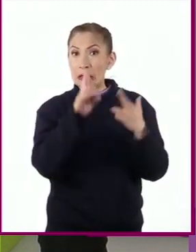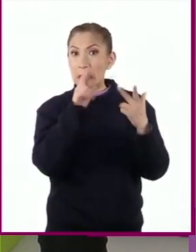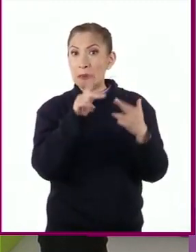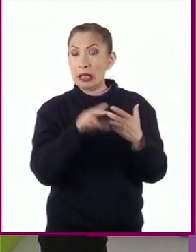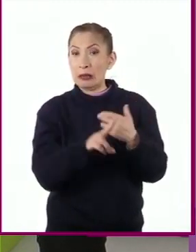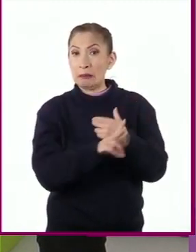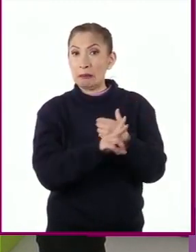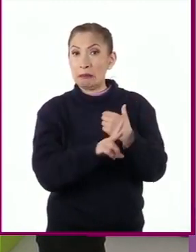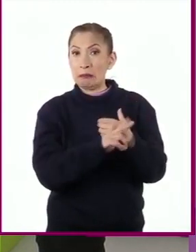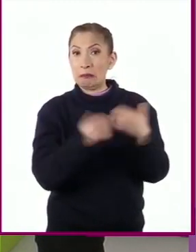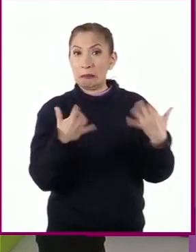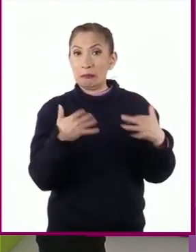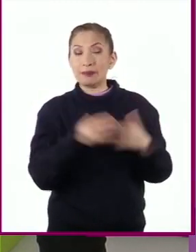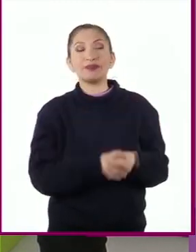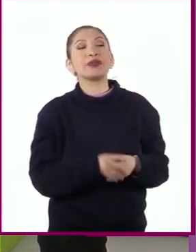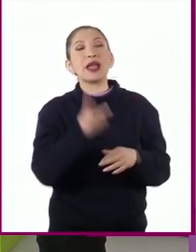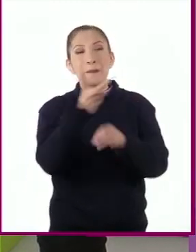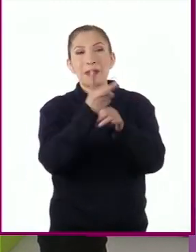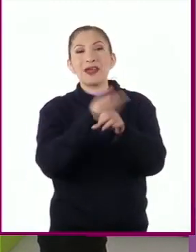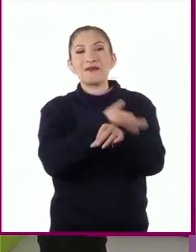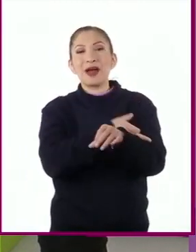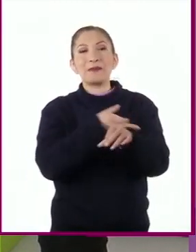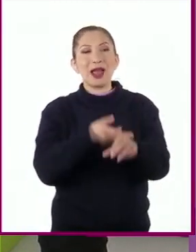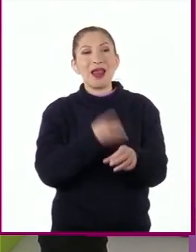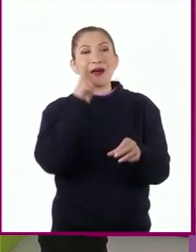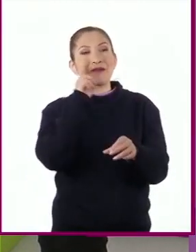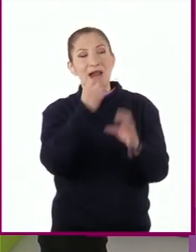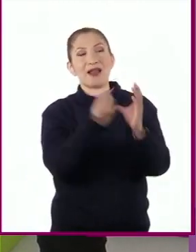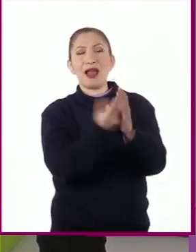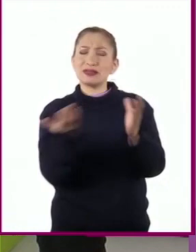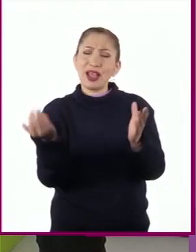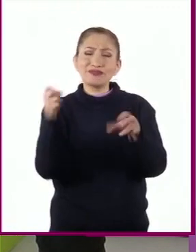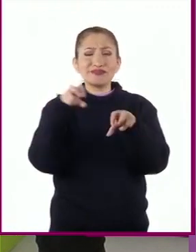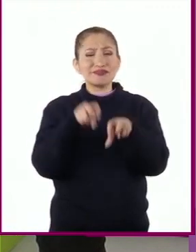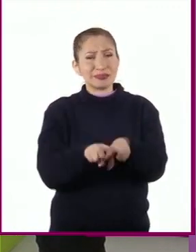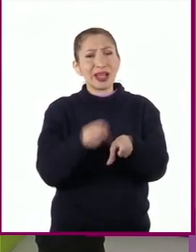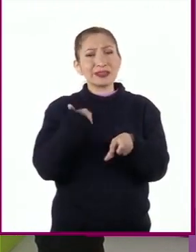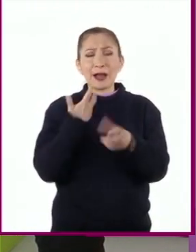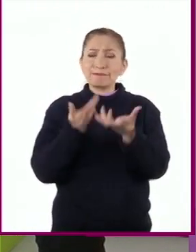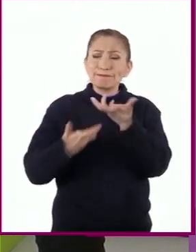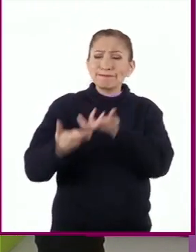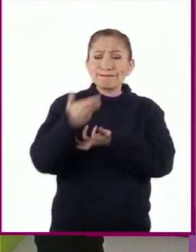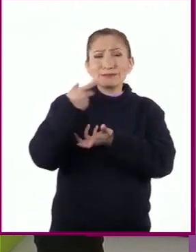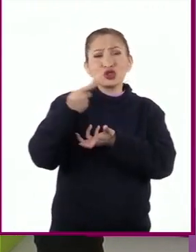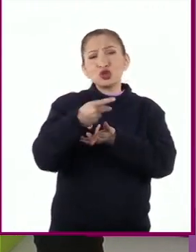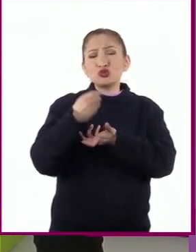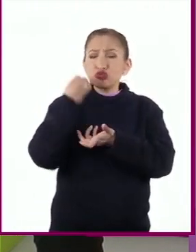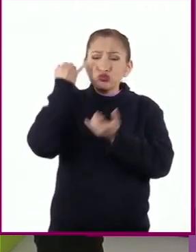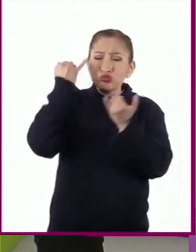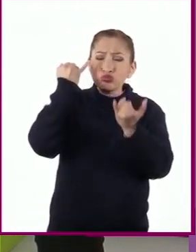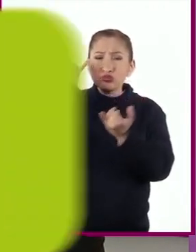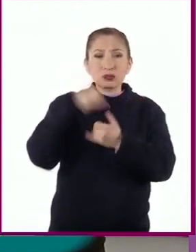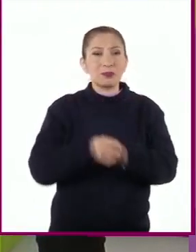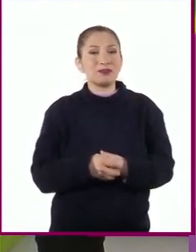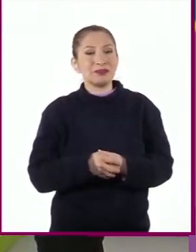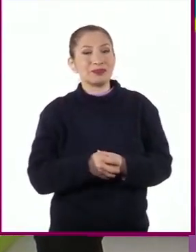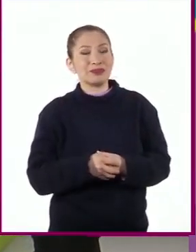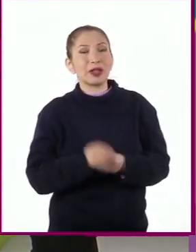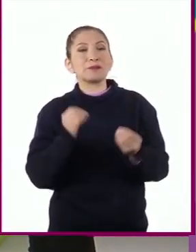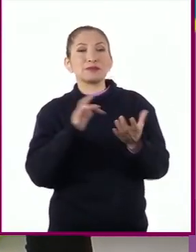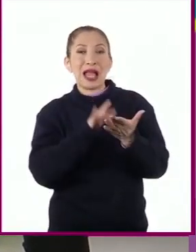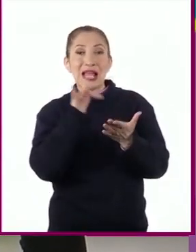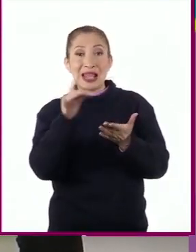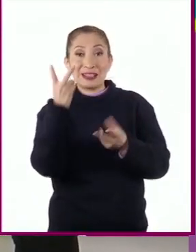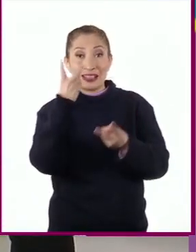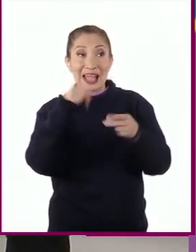romper vidrios. Inviten a su familia a ver las clases y a compartir sus propias aportaciones. Agradezco